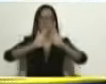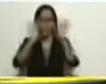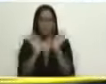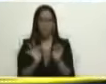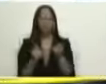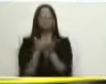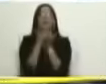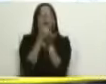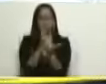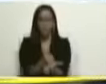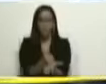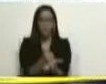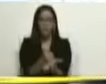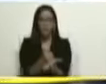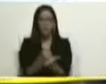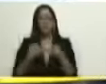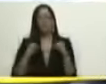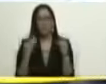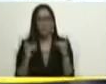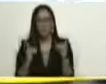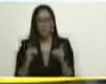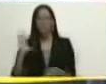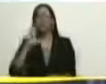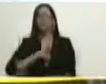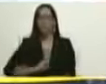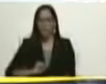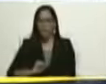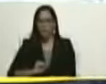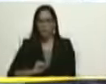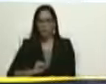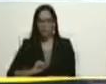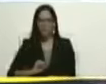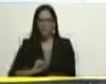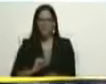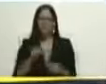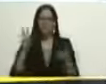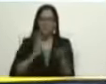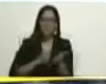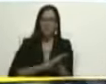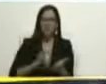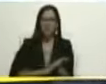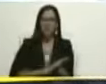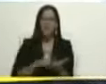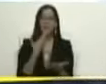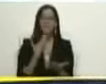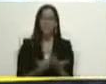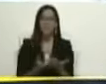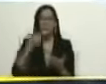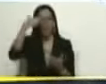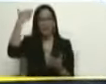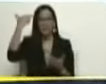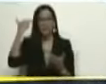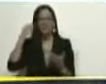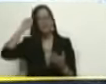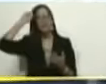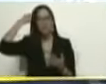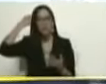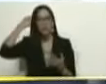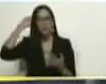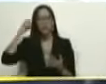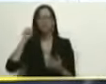ayuda autónomo, soberano, que de verdad le permita a Haití recobrar